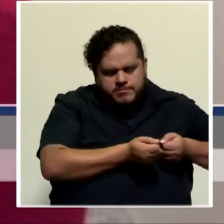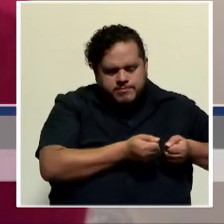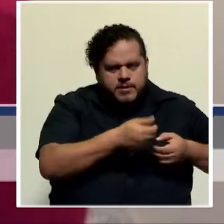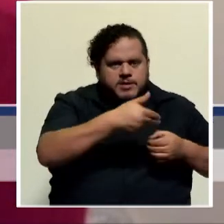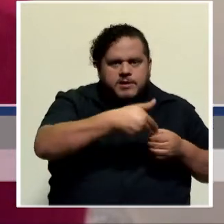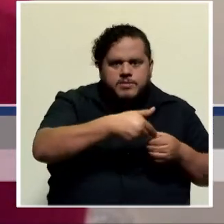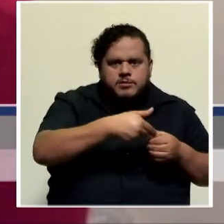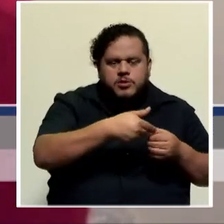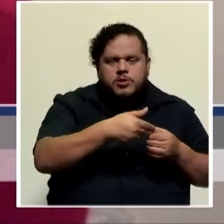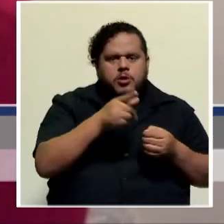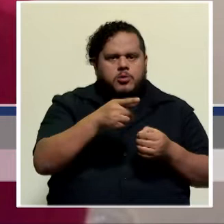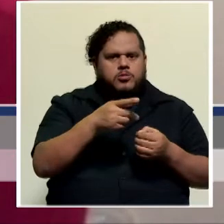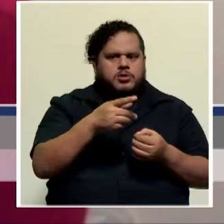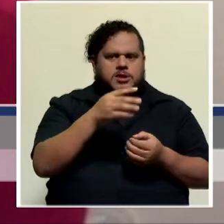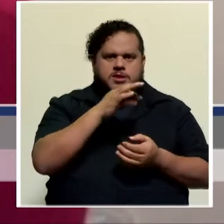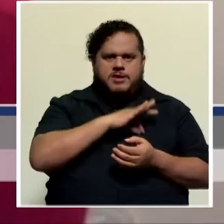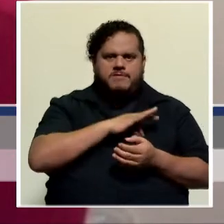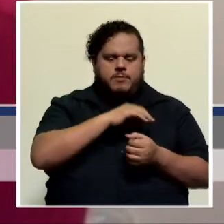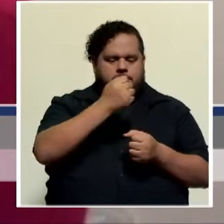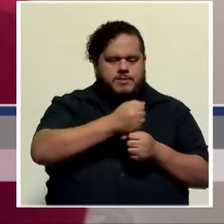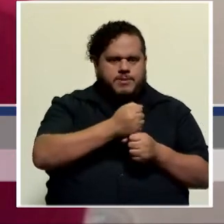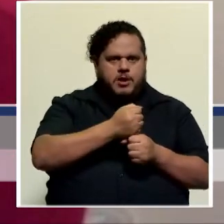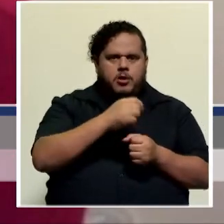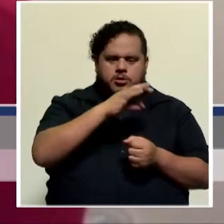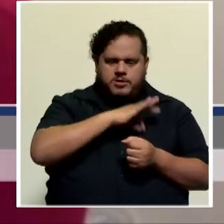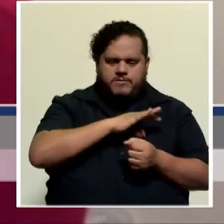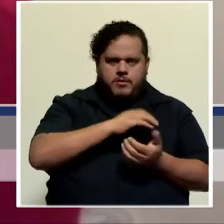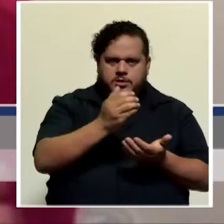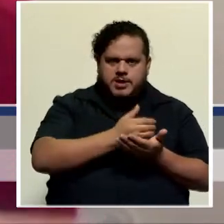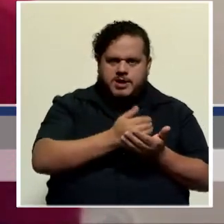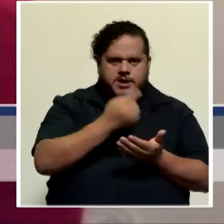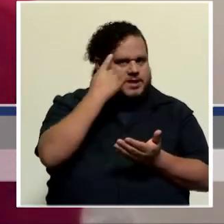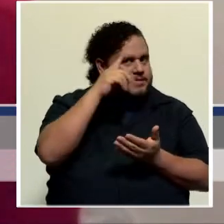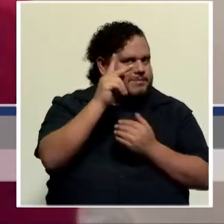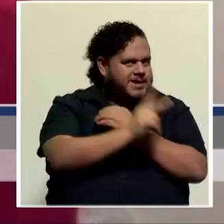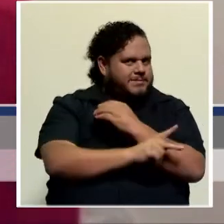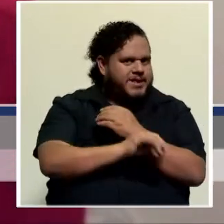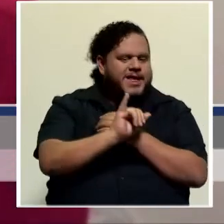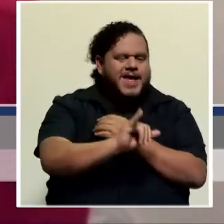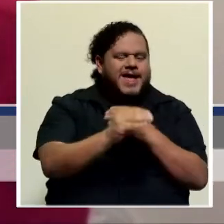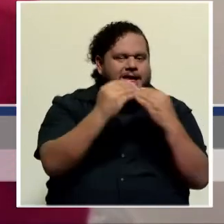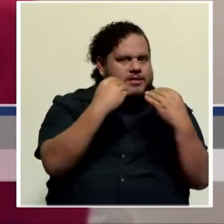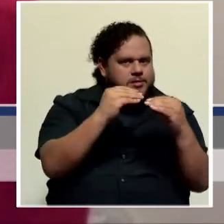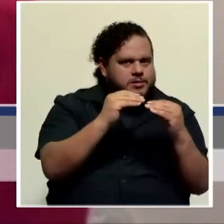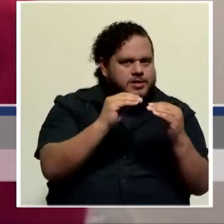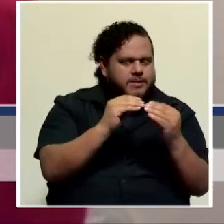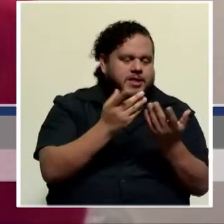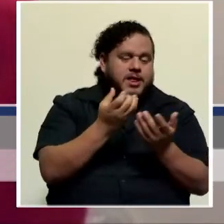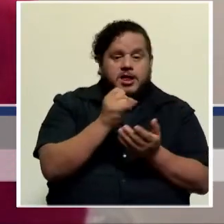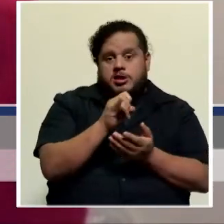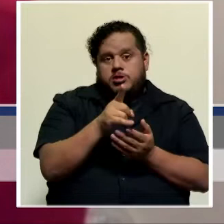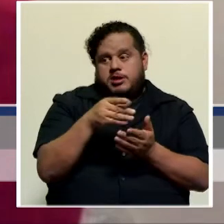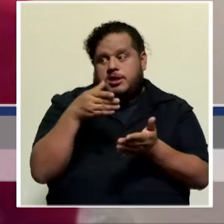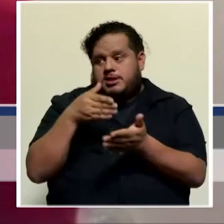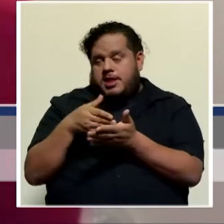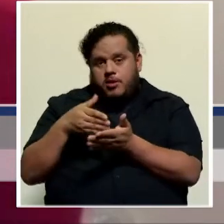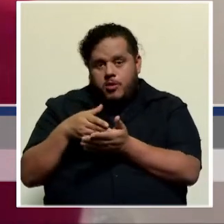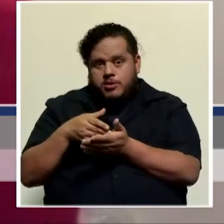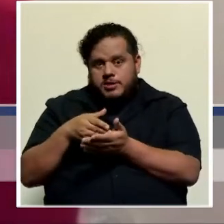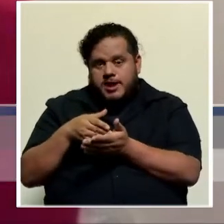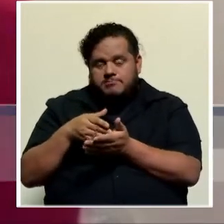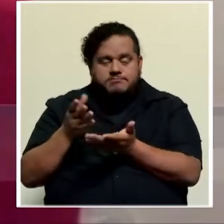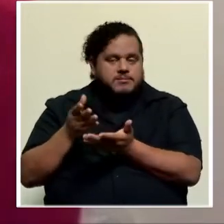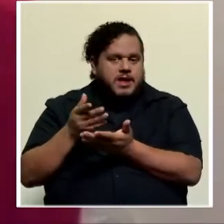favor de empleo y a favor de ganancias para el país. Eso es lo que se vende. Y por lo tanto, si estás en contra, y ahí está la